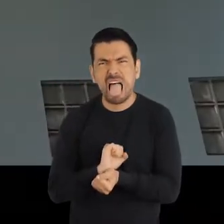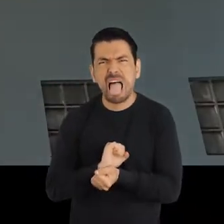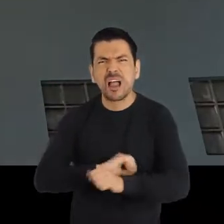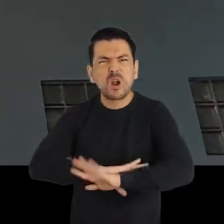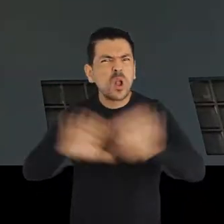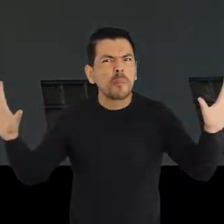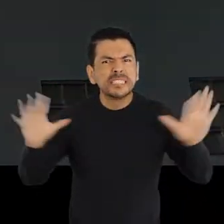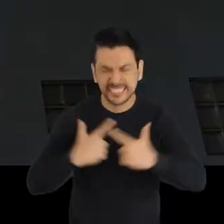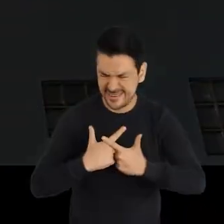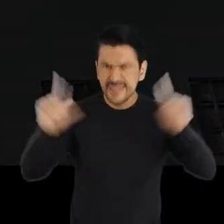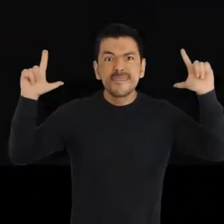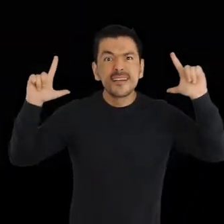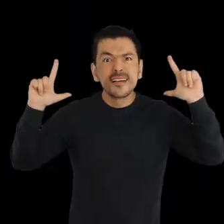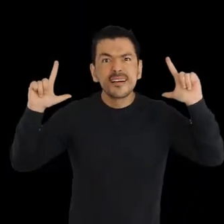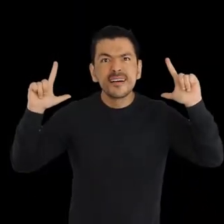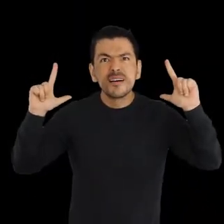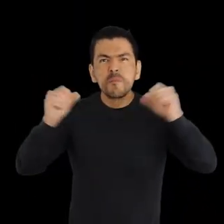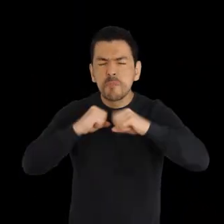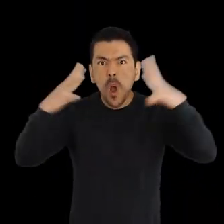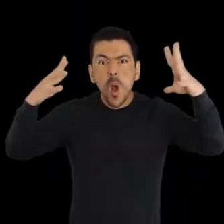libertad!